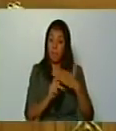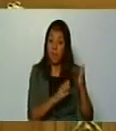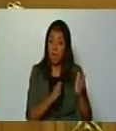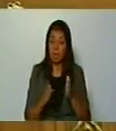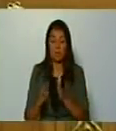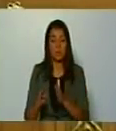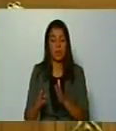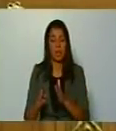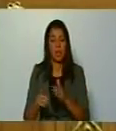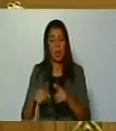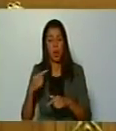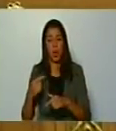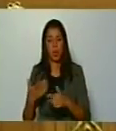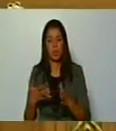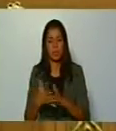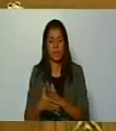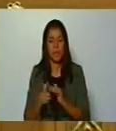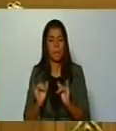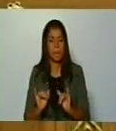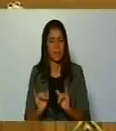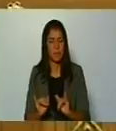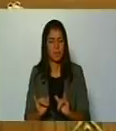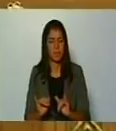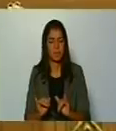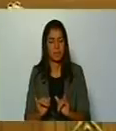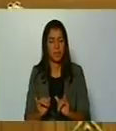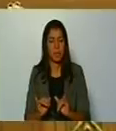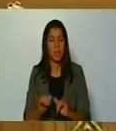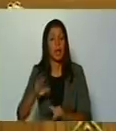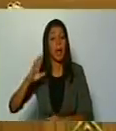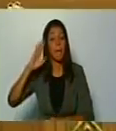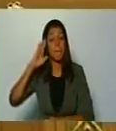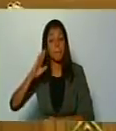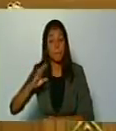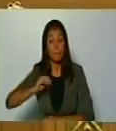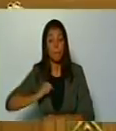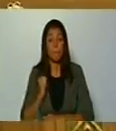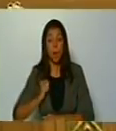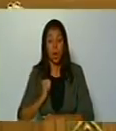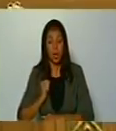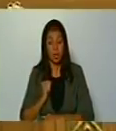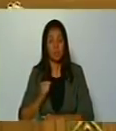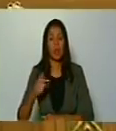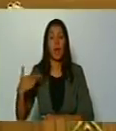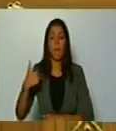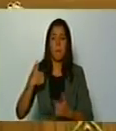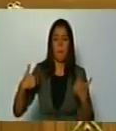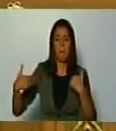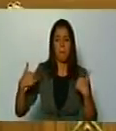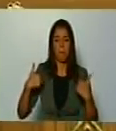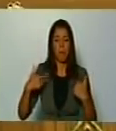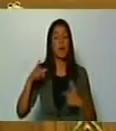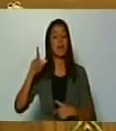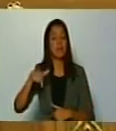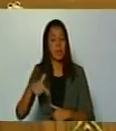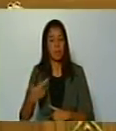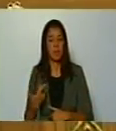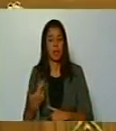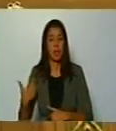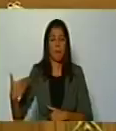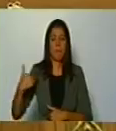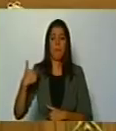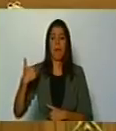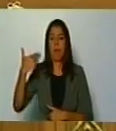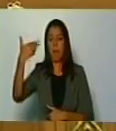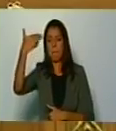Como también ocurría con los policías y guardias nacionales que eran tiroteados, ¿verdad?, con disparos certeros